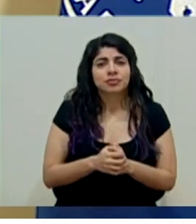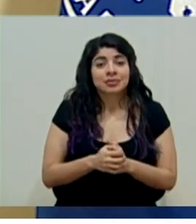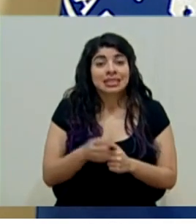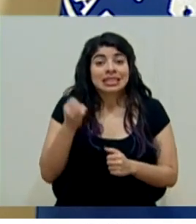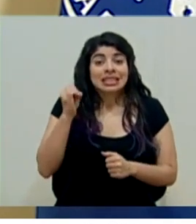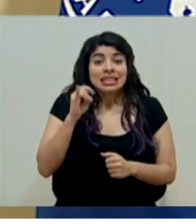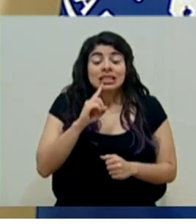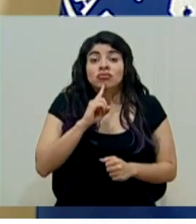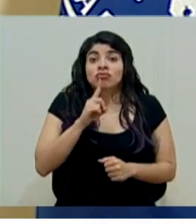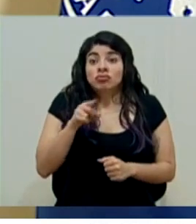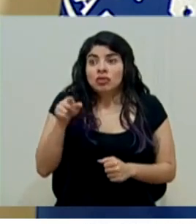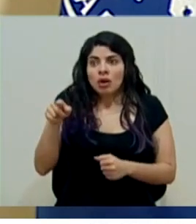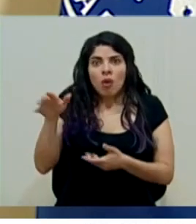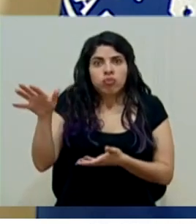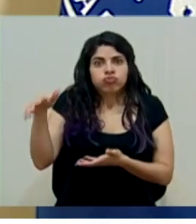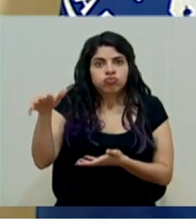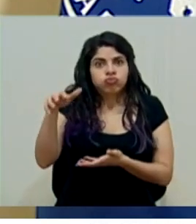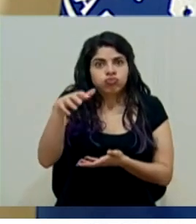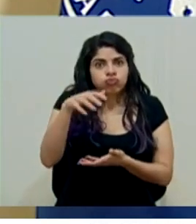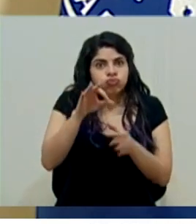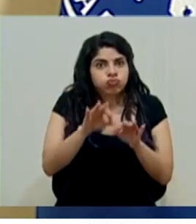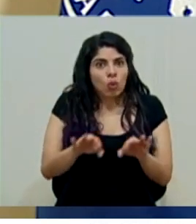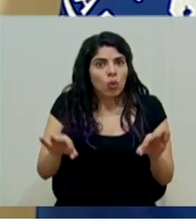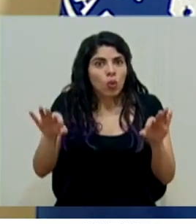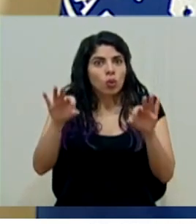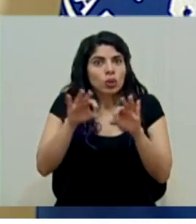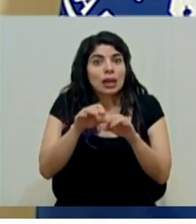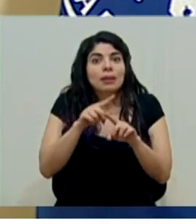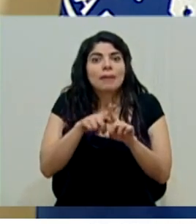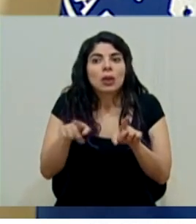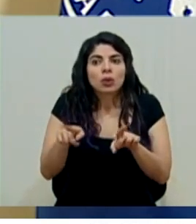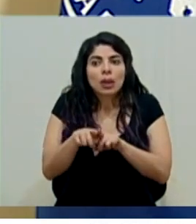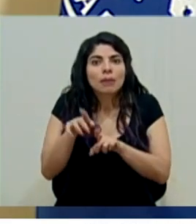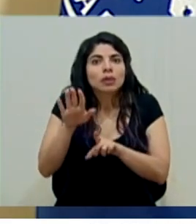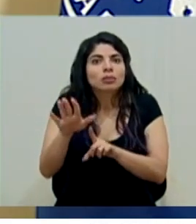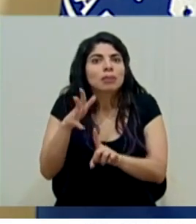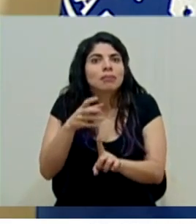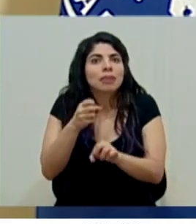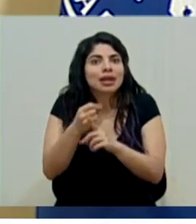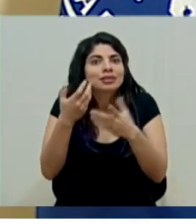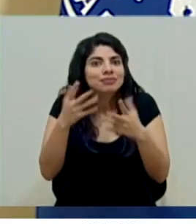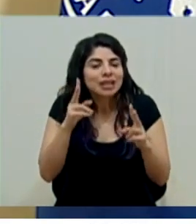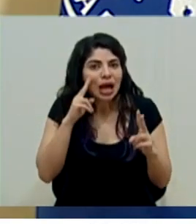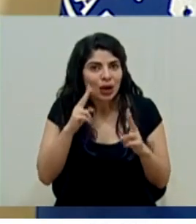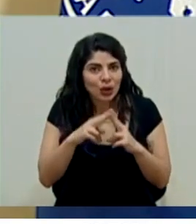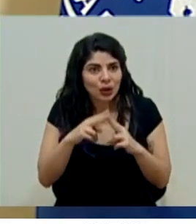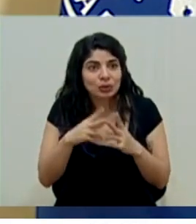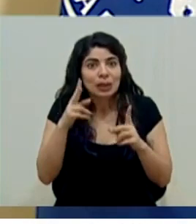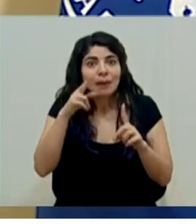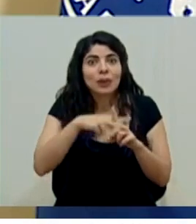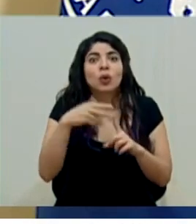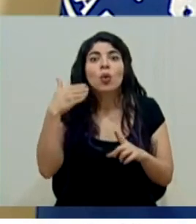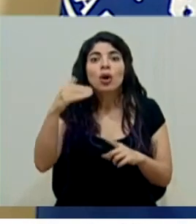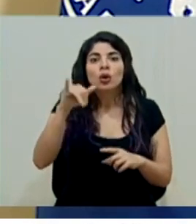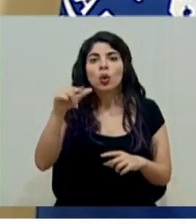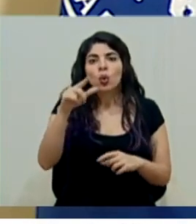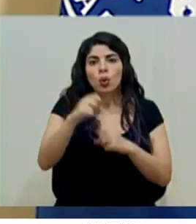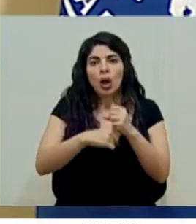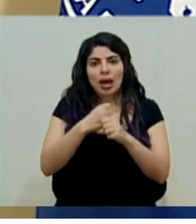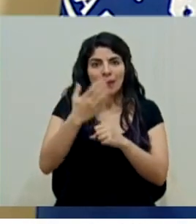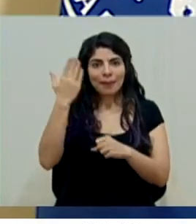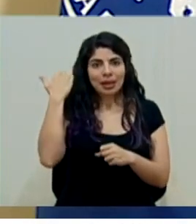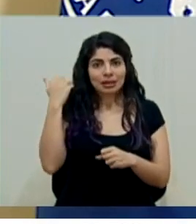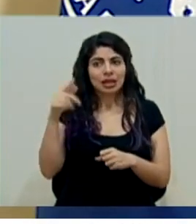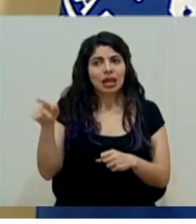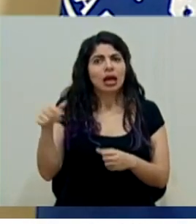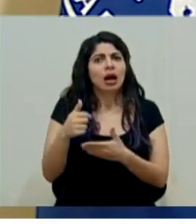Y si bien recauda, tiene una recaudación importante, tiene un impacto que ya conocimos y lo empezamos a implementar en julio del año pasado y